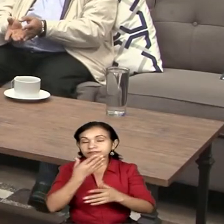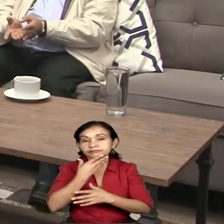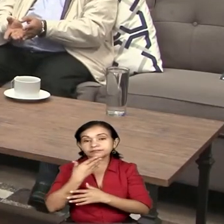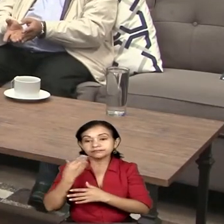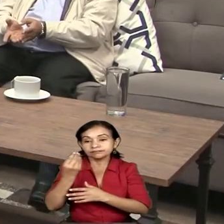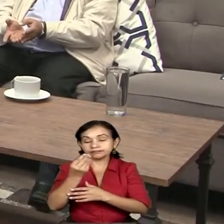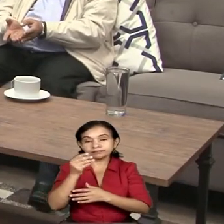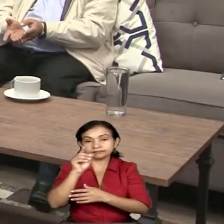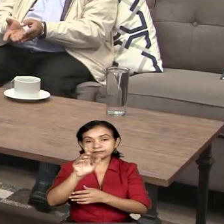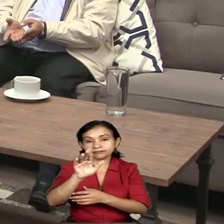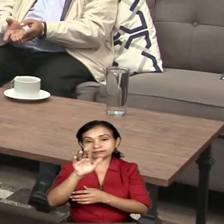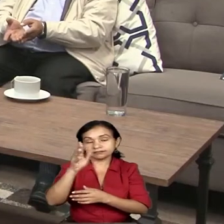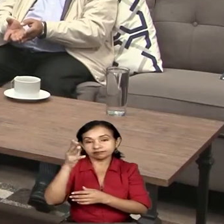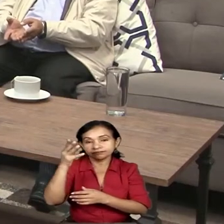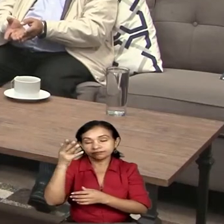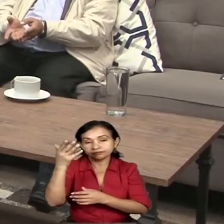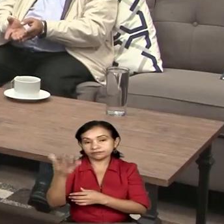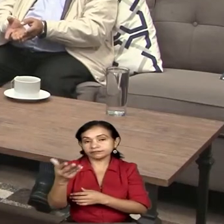del 56,